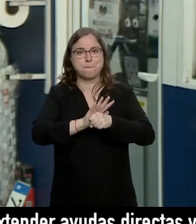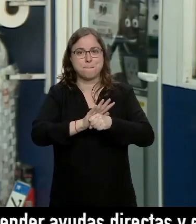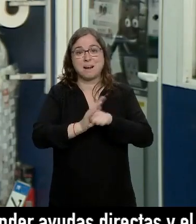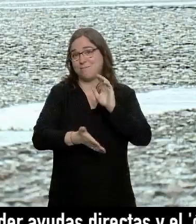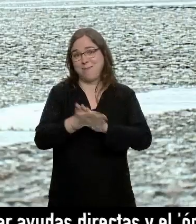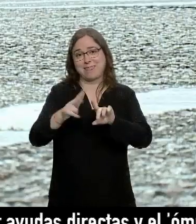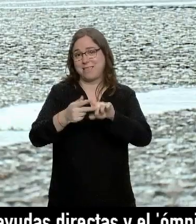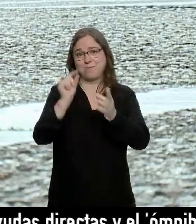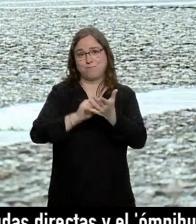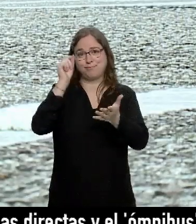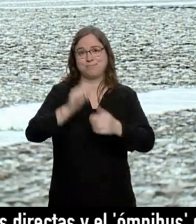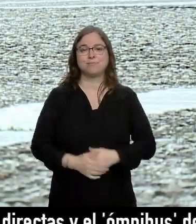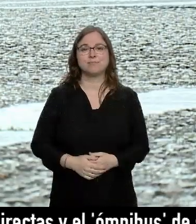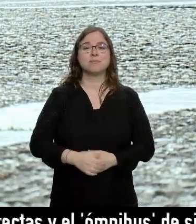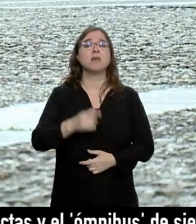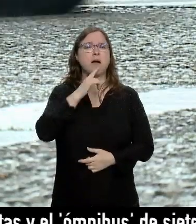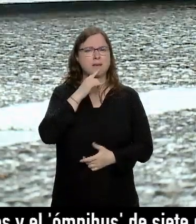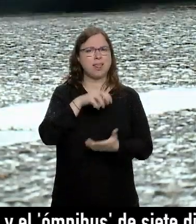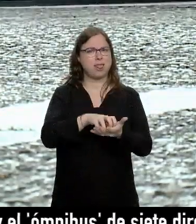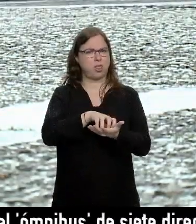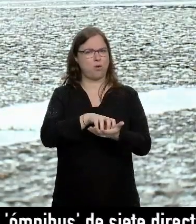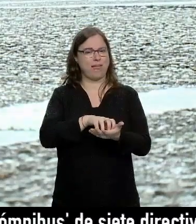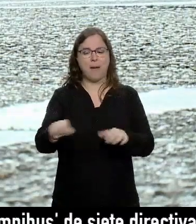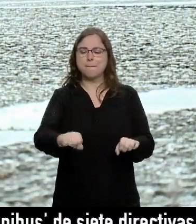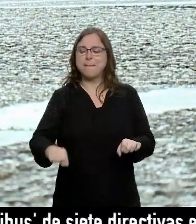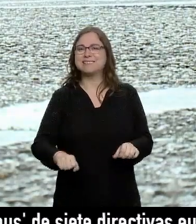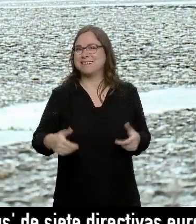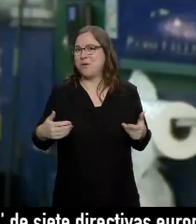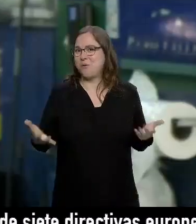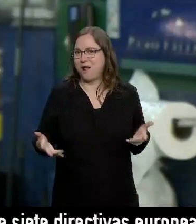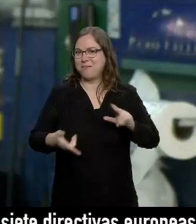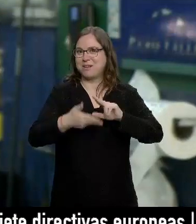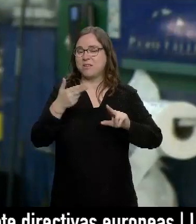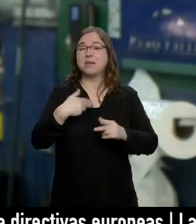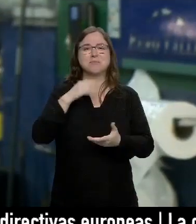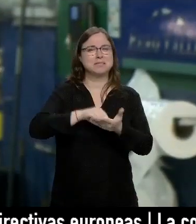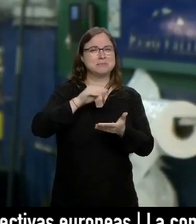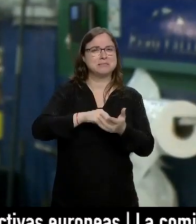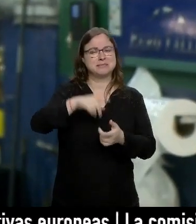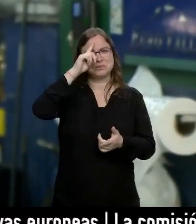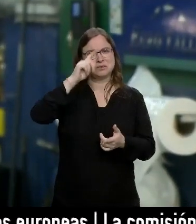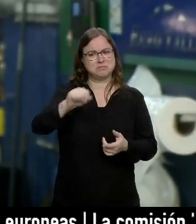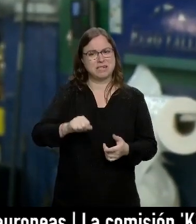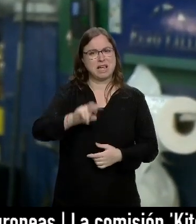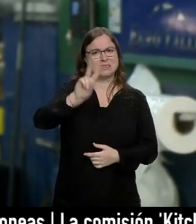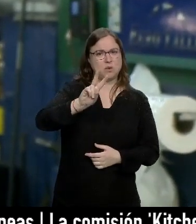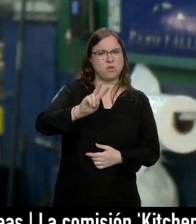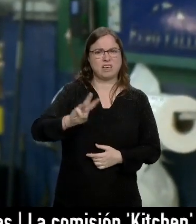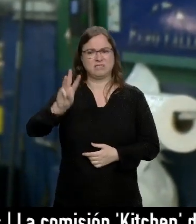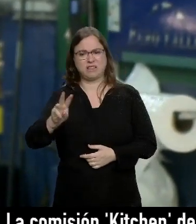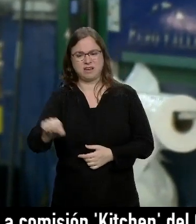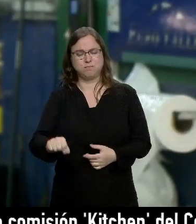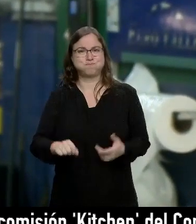nos vendrán a ver. De partida surgen dudas en qué marcha circular a esta velocidad. Mucha gente que no va a saber si llevarla en segunda, llevarla en